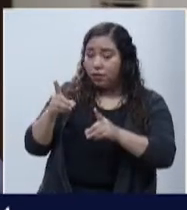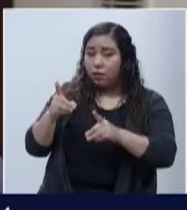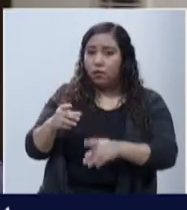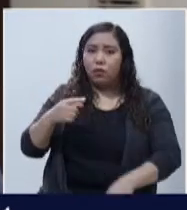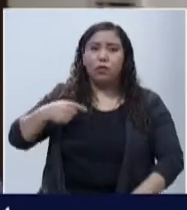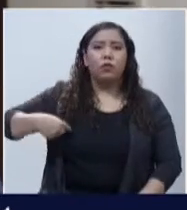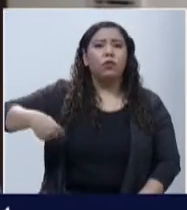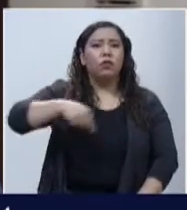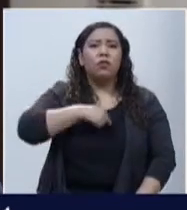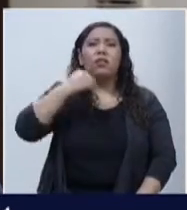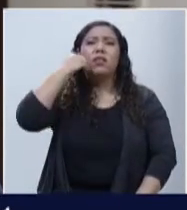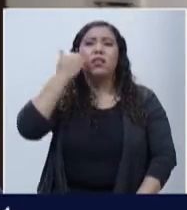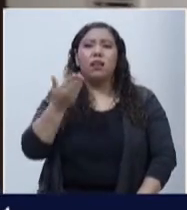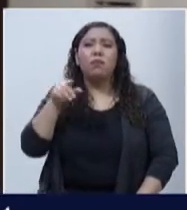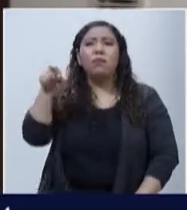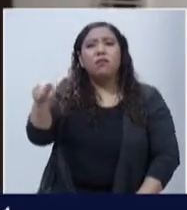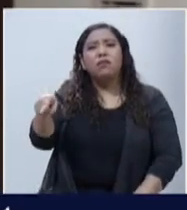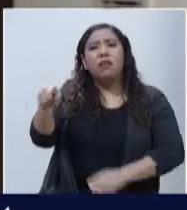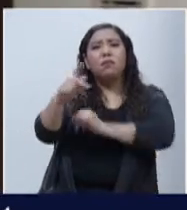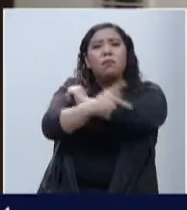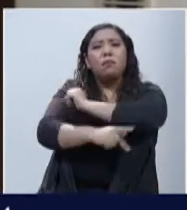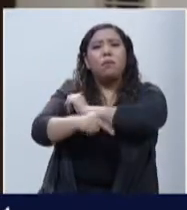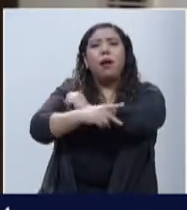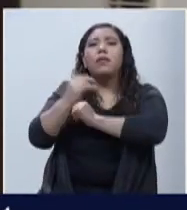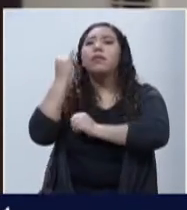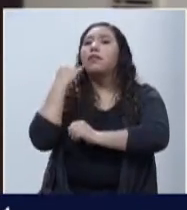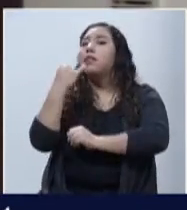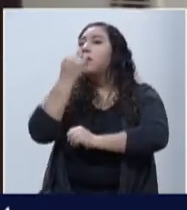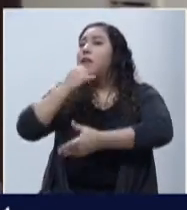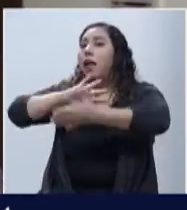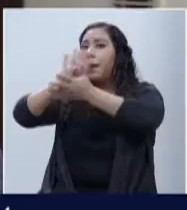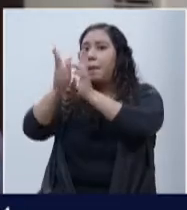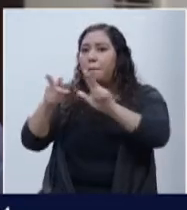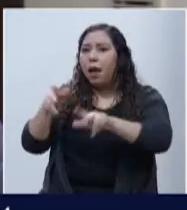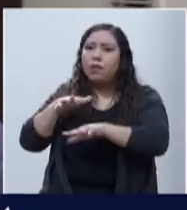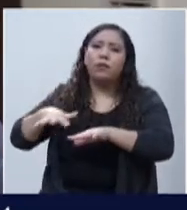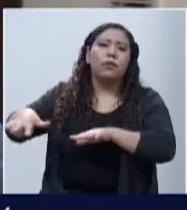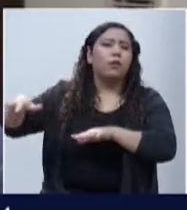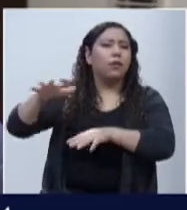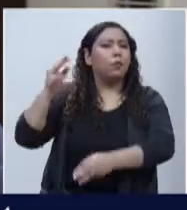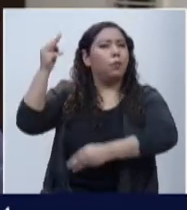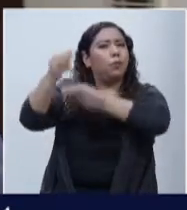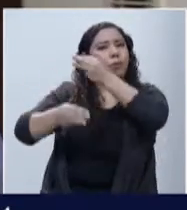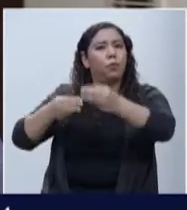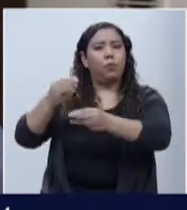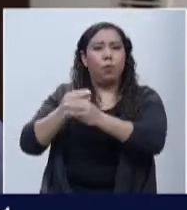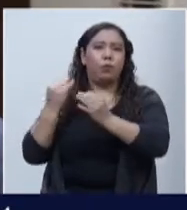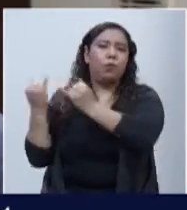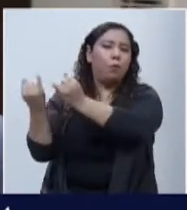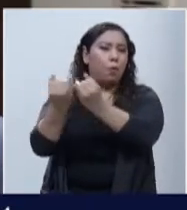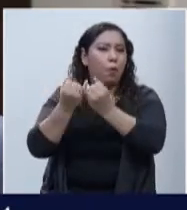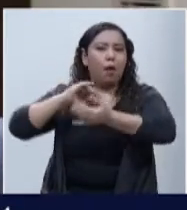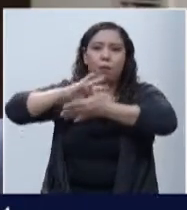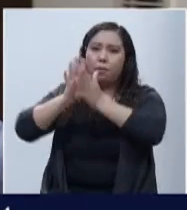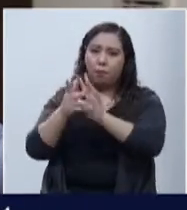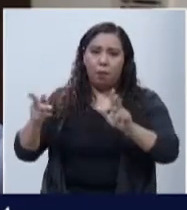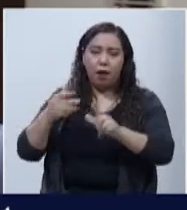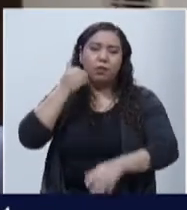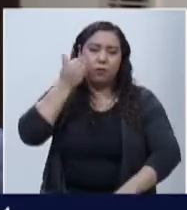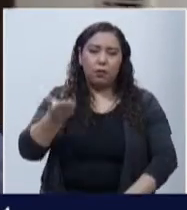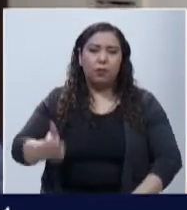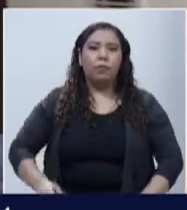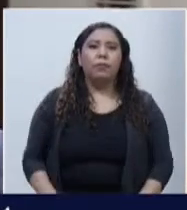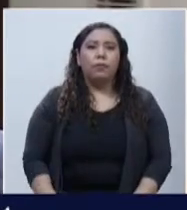paz para israel y todos sus vecinos así como queremos la paz para todo el mundo en ese sentido después de haber tomado la decisión